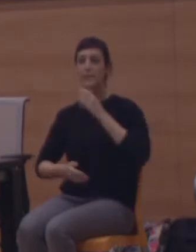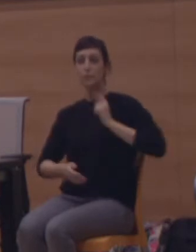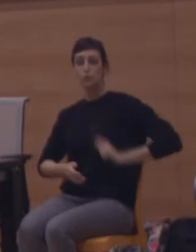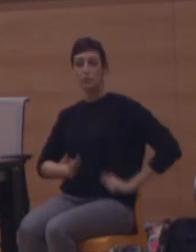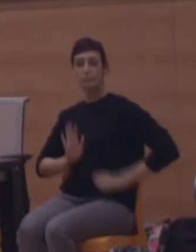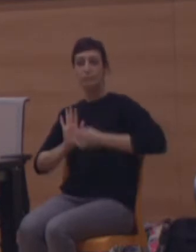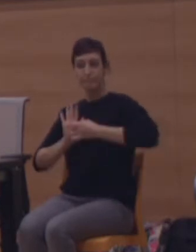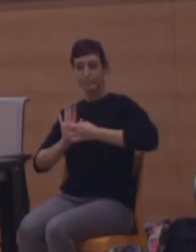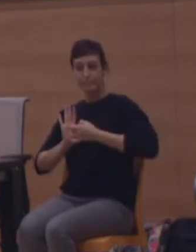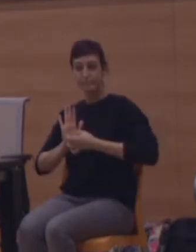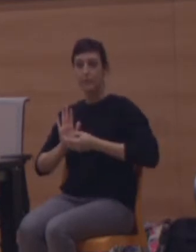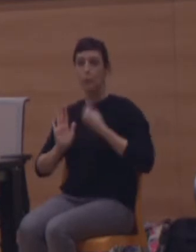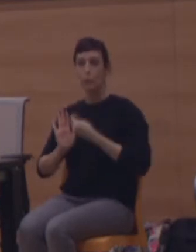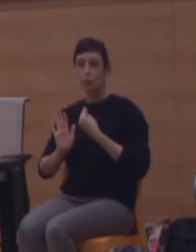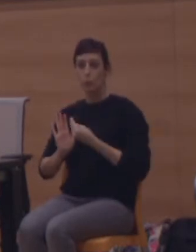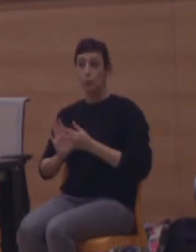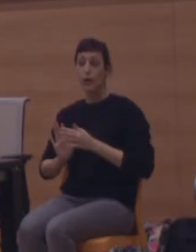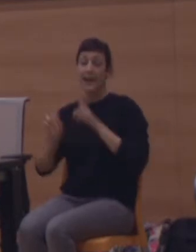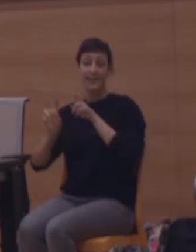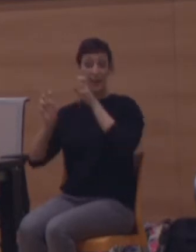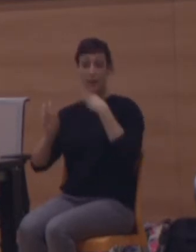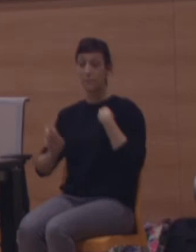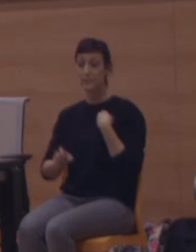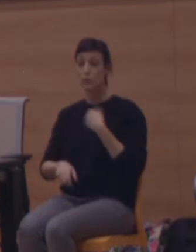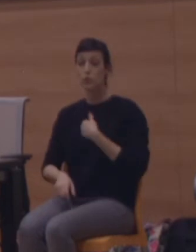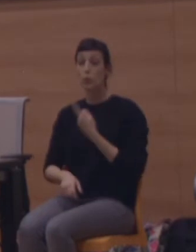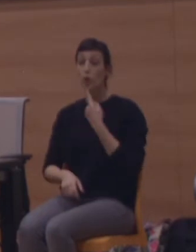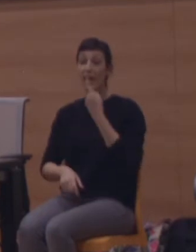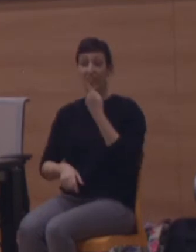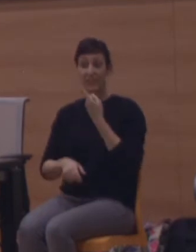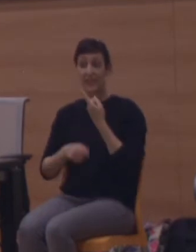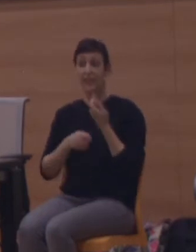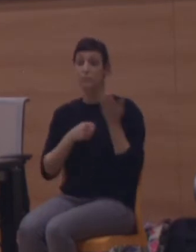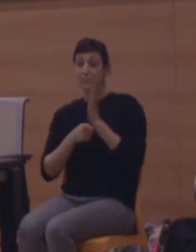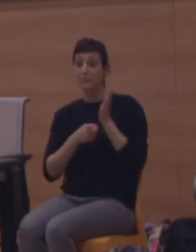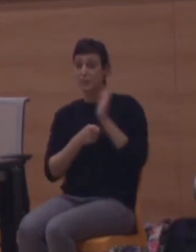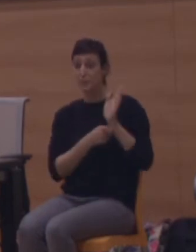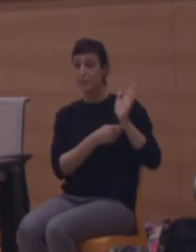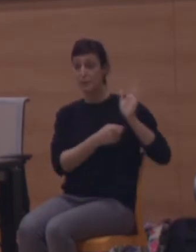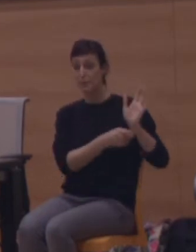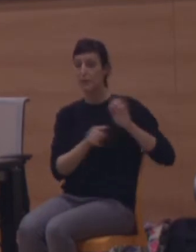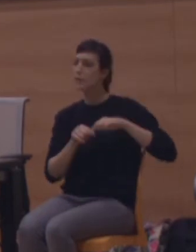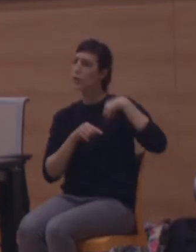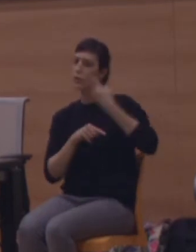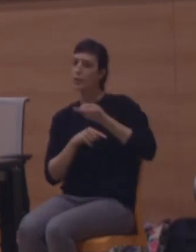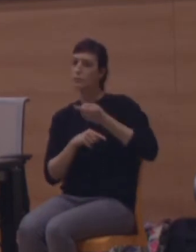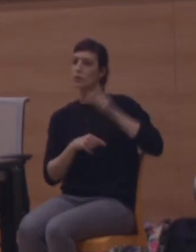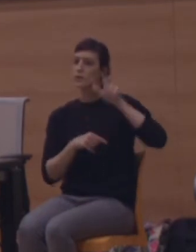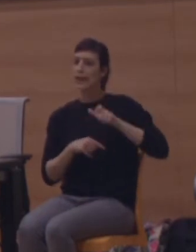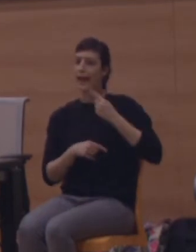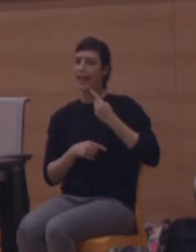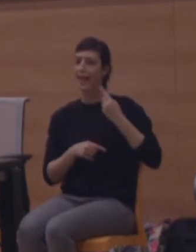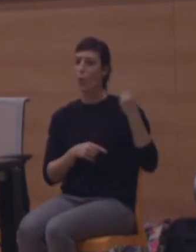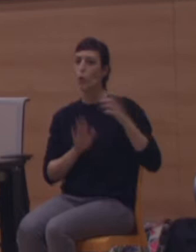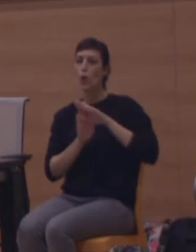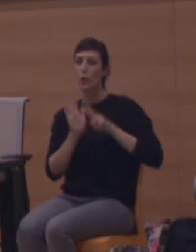en el tema y en la materia. Yo les voy a mencionar, pero luego será Fran el que hable de ellos y introduzca un poco su